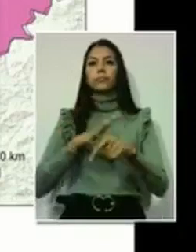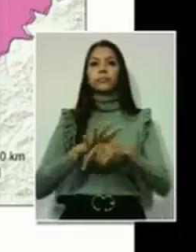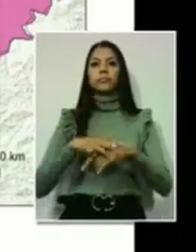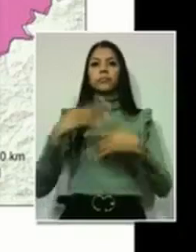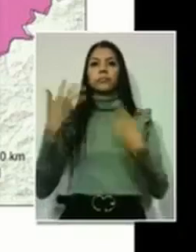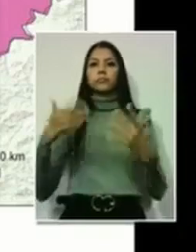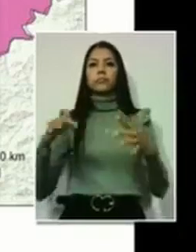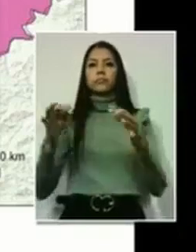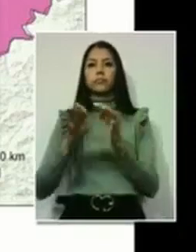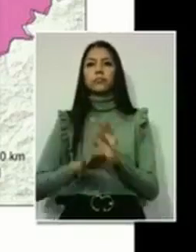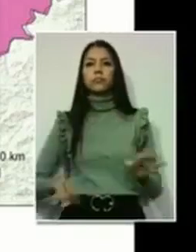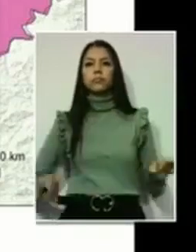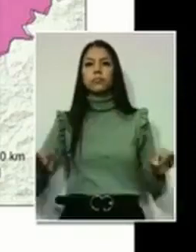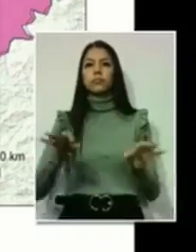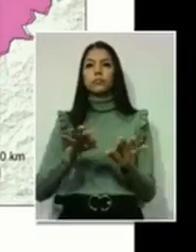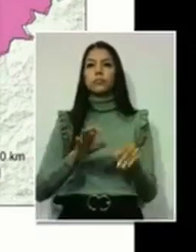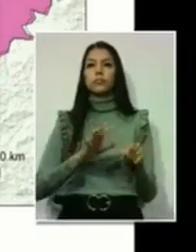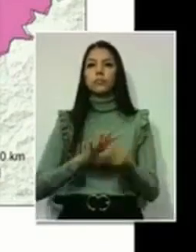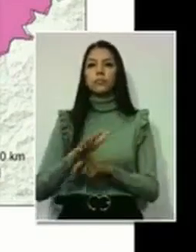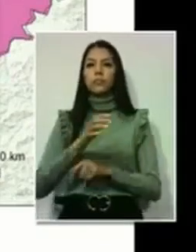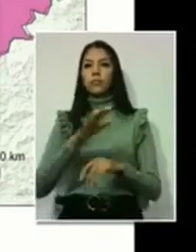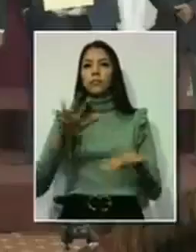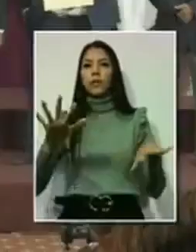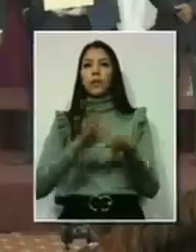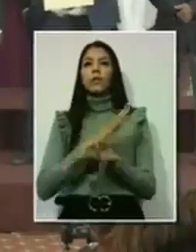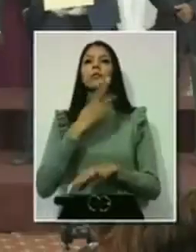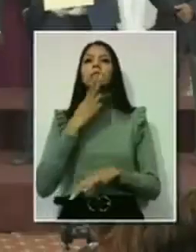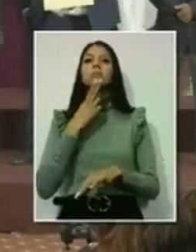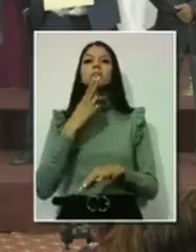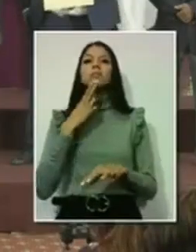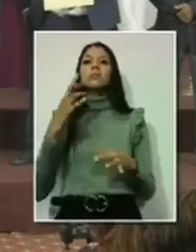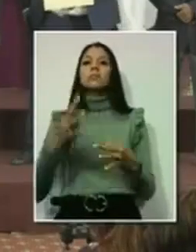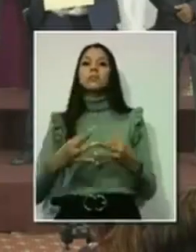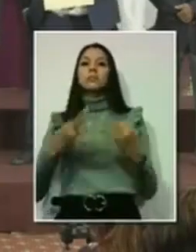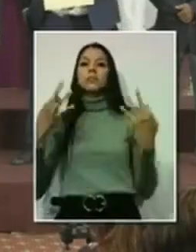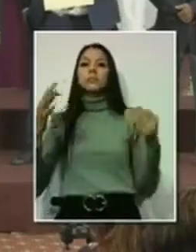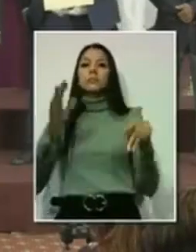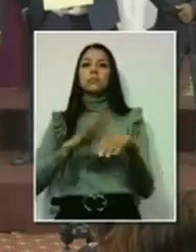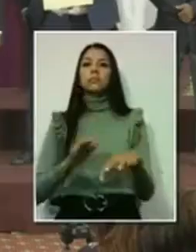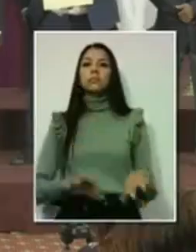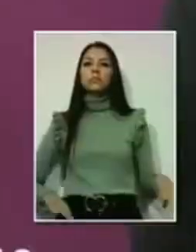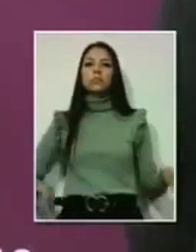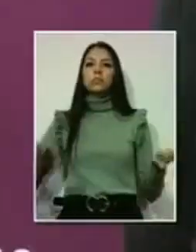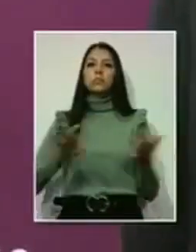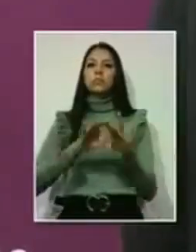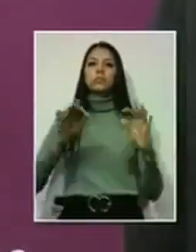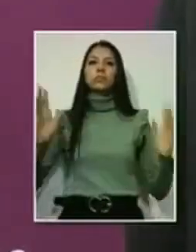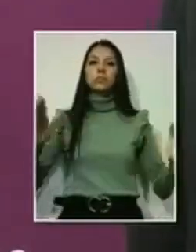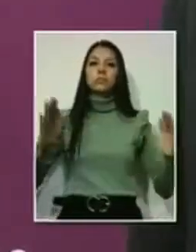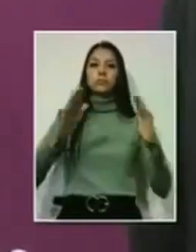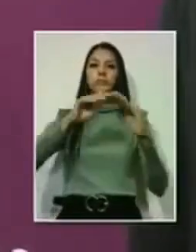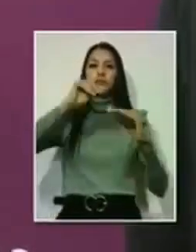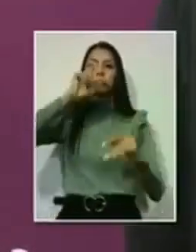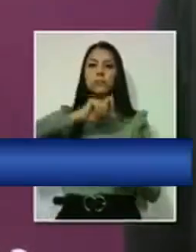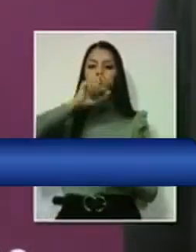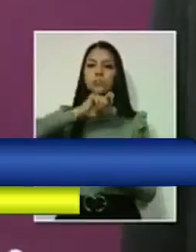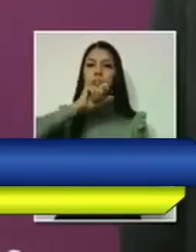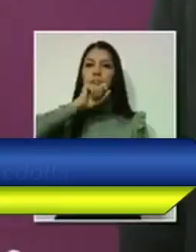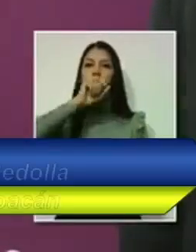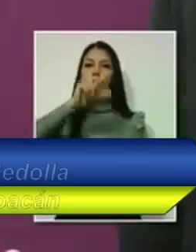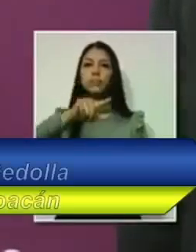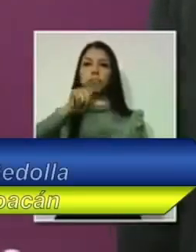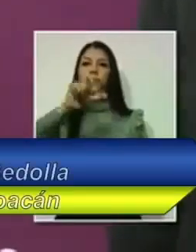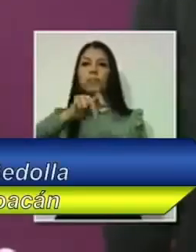gran embestida de cambio de uso de suelo, sobre todo en el Cerro del Águila, también en el del